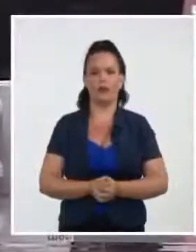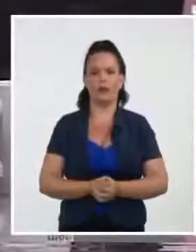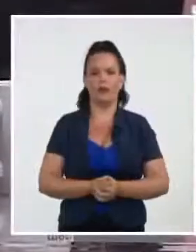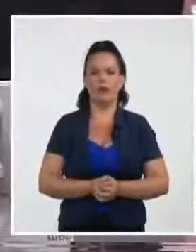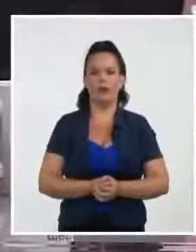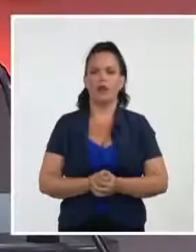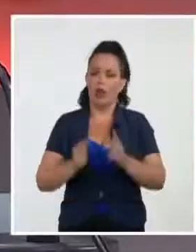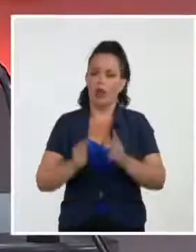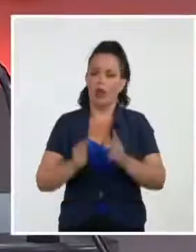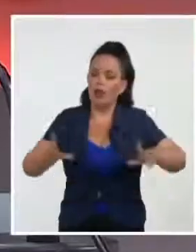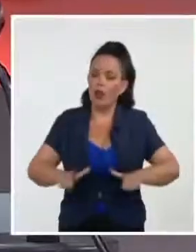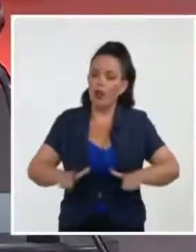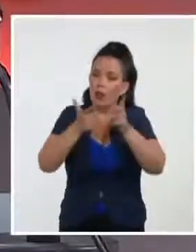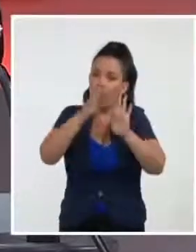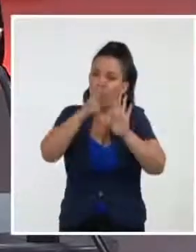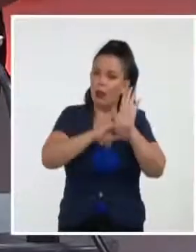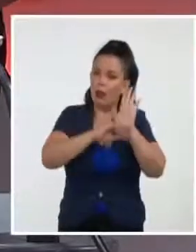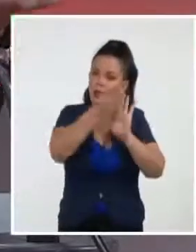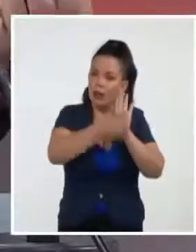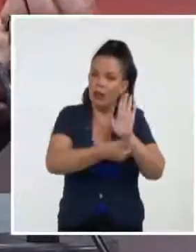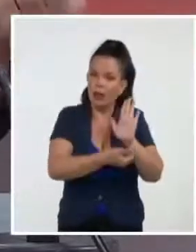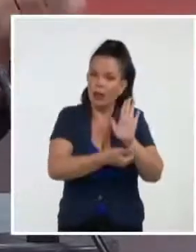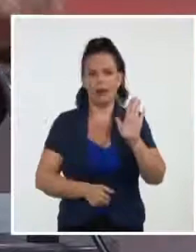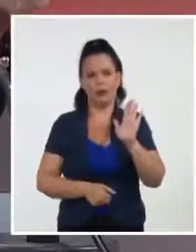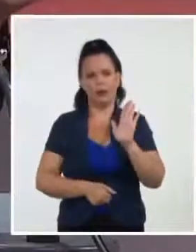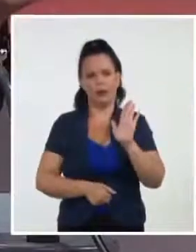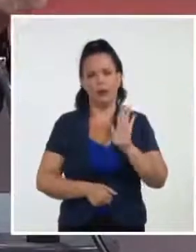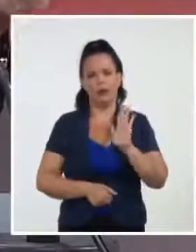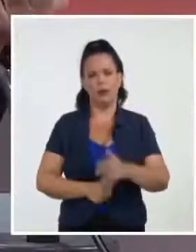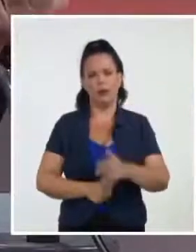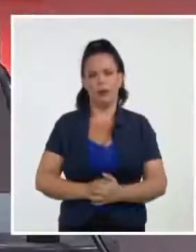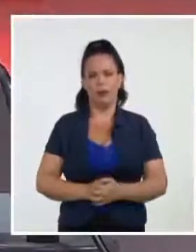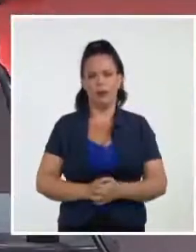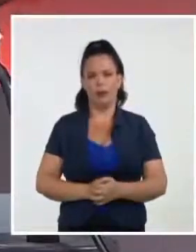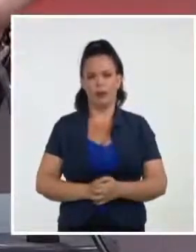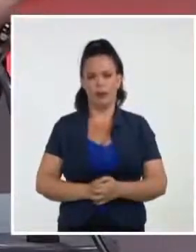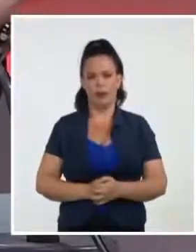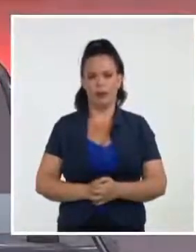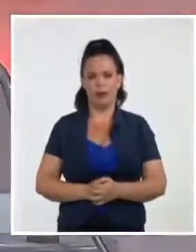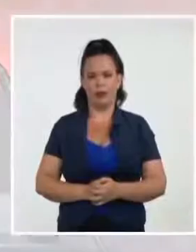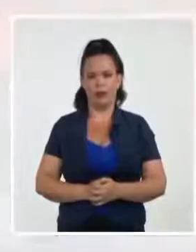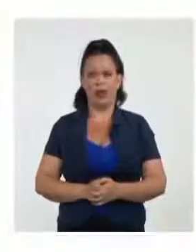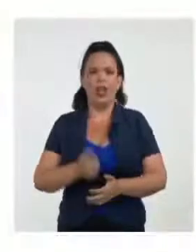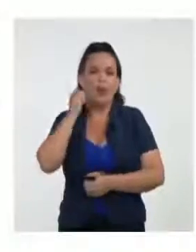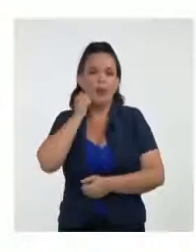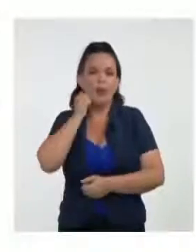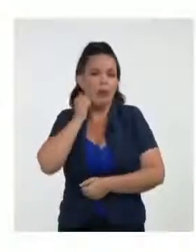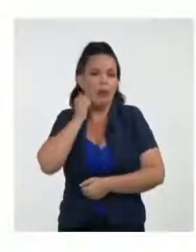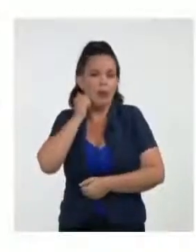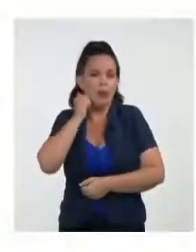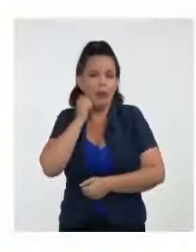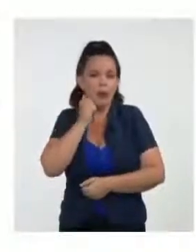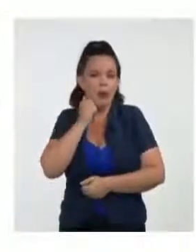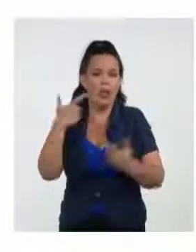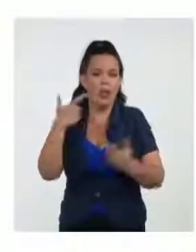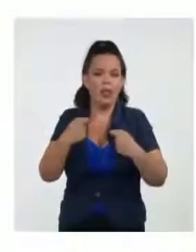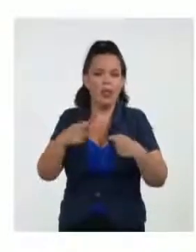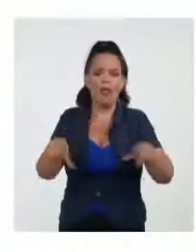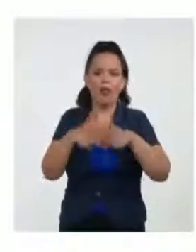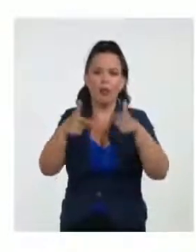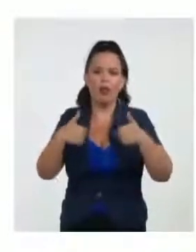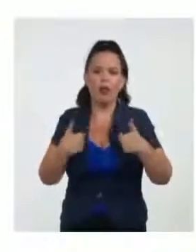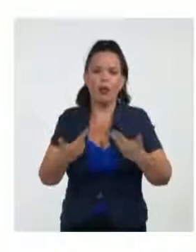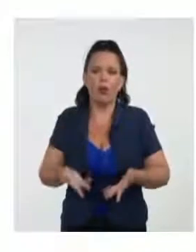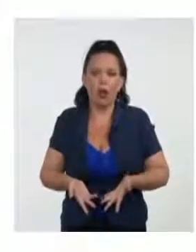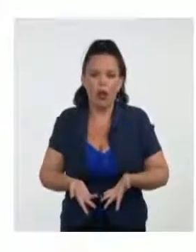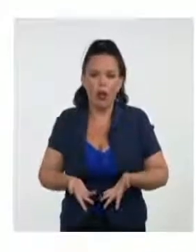la predicción más que más generalmente se debe cumplir es la más próxima. A ver, las predicciones a la misma tiempo que son